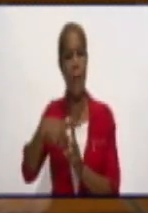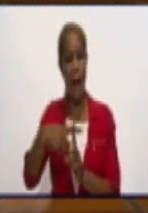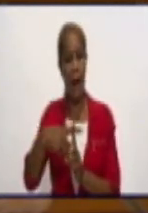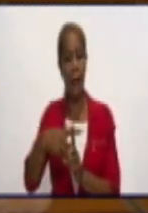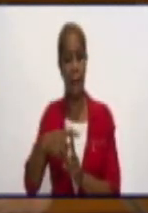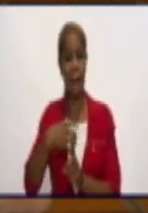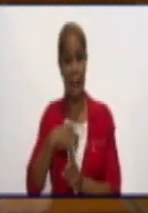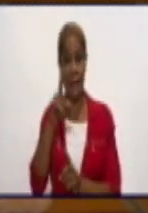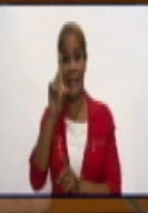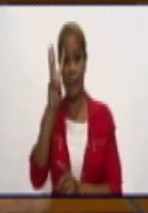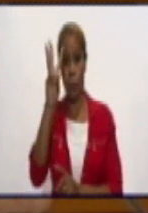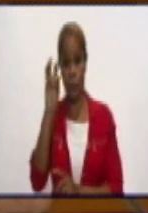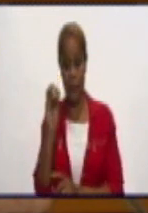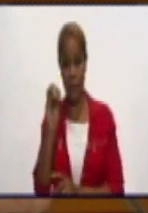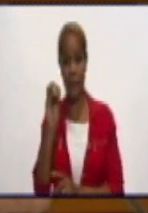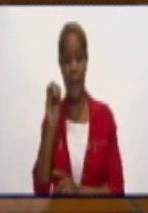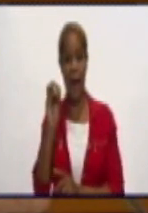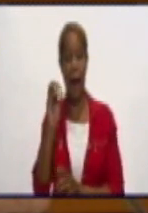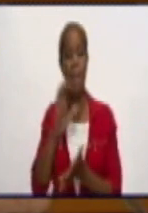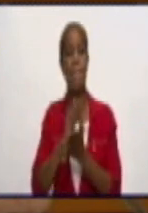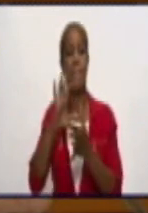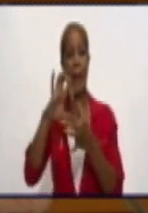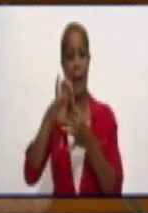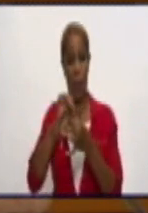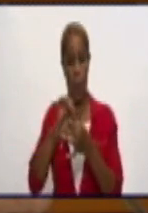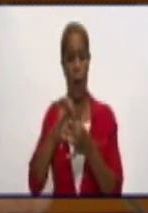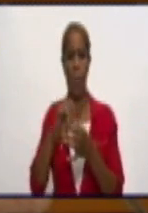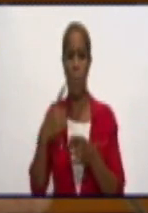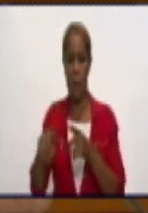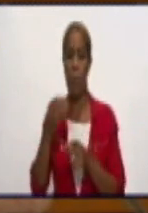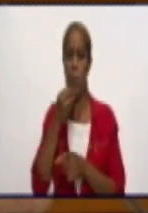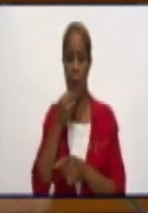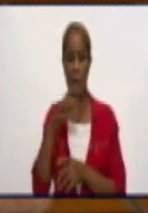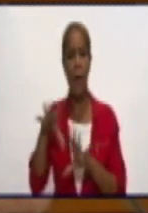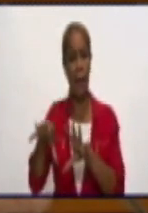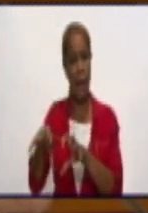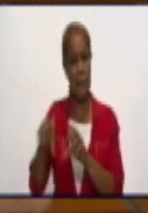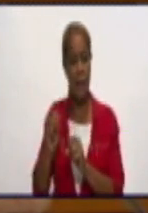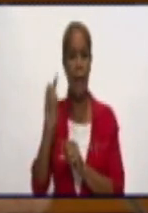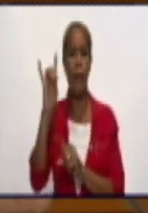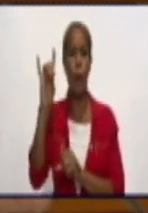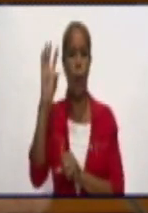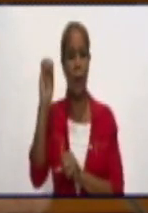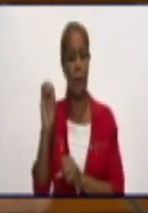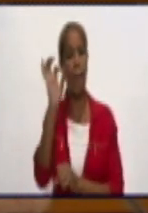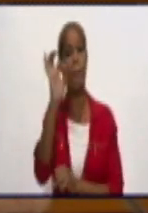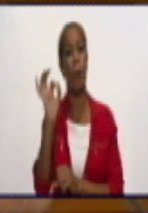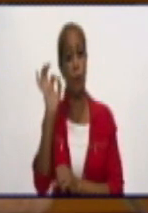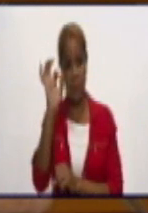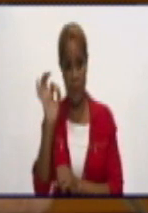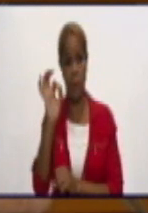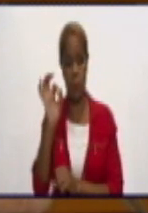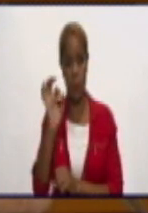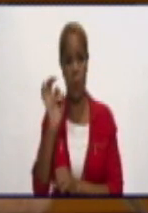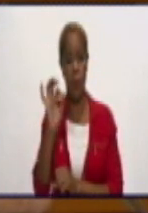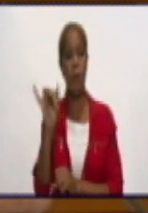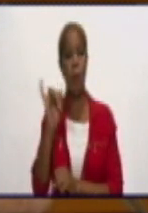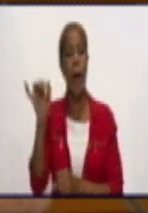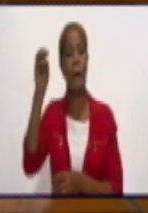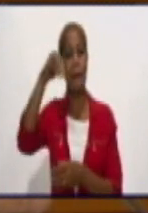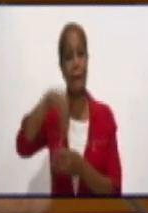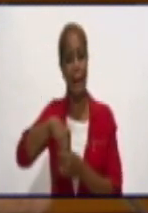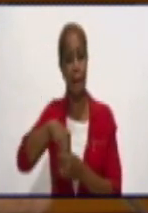130 megawatts, pero está en línea con pronóstico de alcanzar el 90% de la potencia. Está dentro del sistema